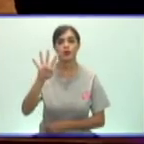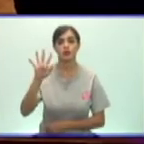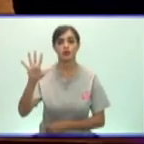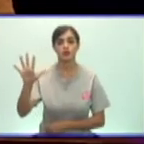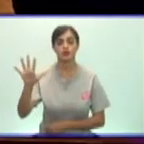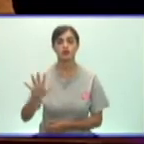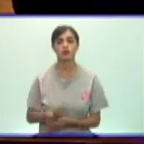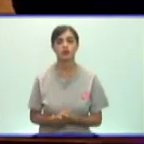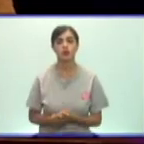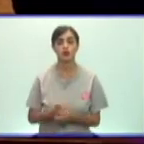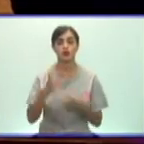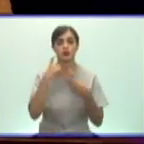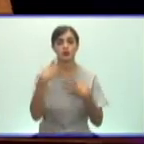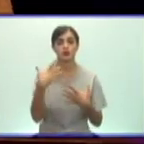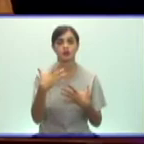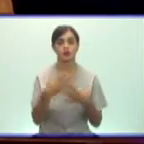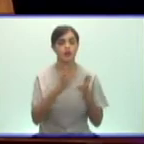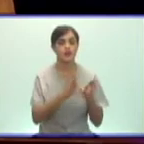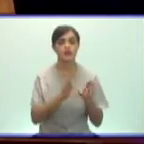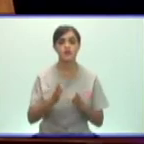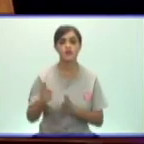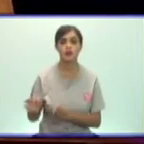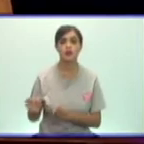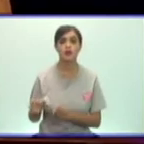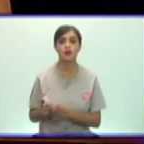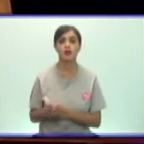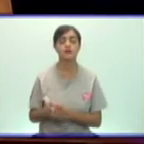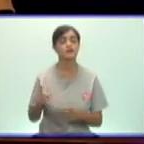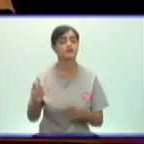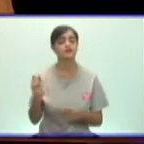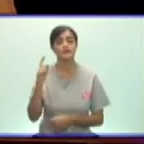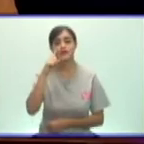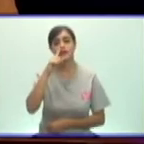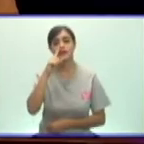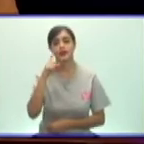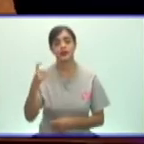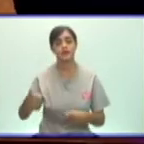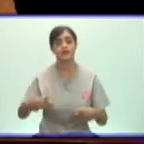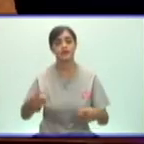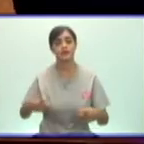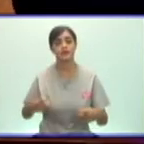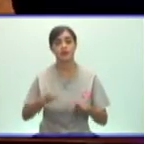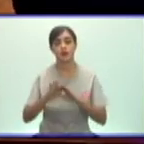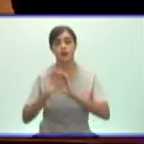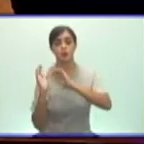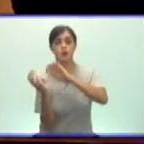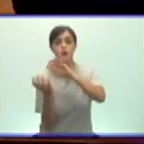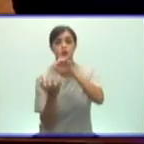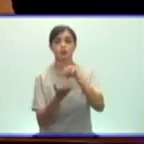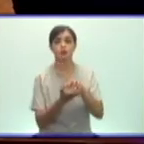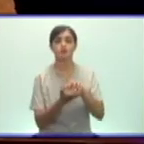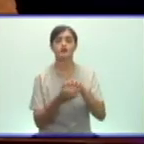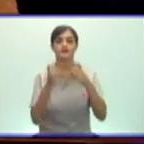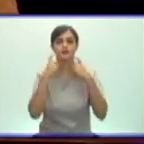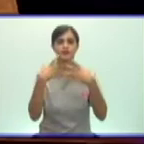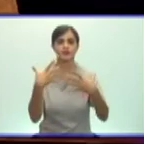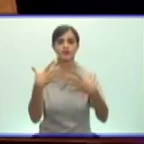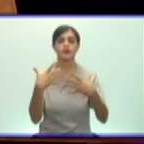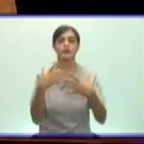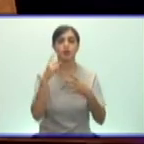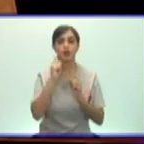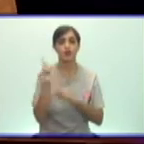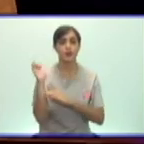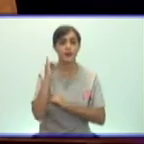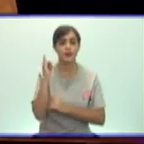fascismo y el fin de la Segunda Guerra Mundial. Es importante que ustedes vayan observando, muchachos, mediante las narraciones de lo que se plasmó